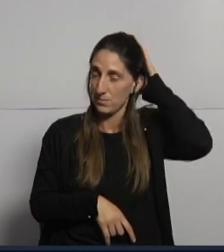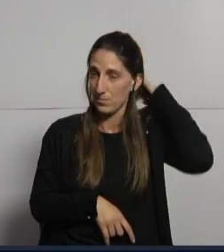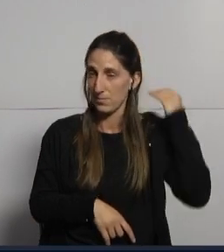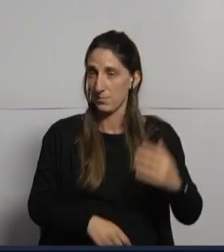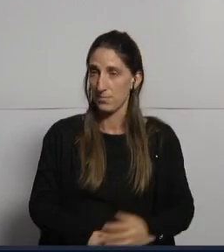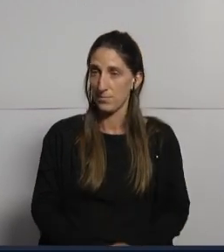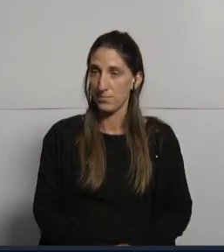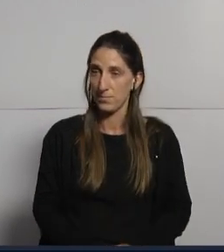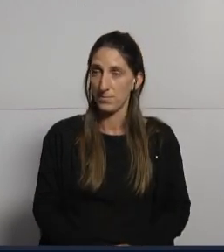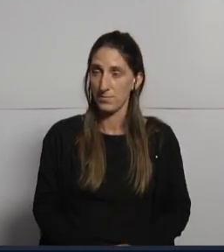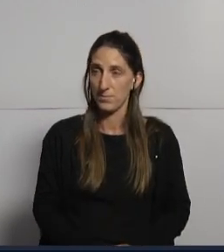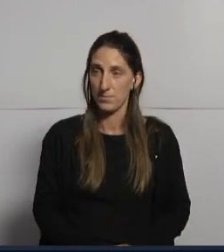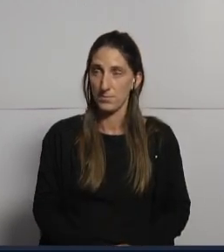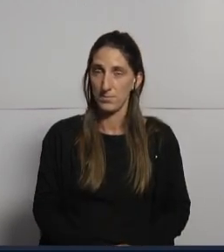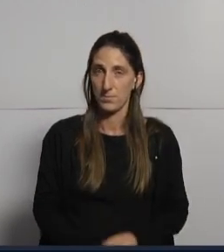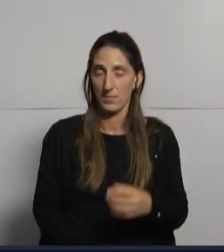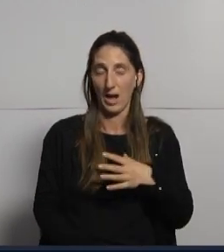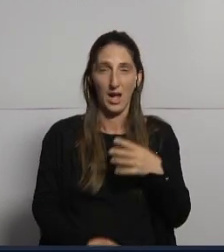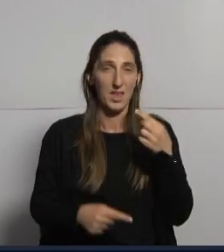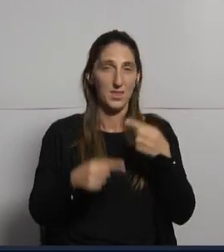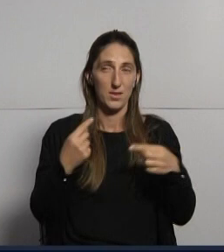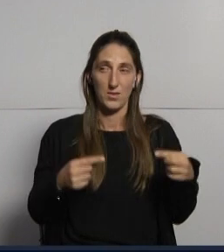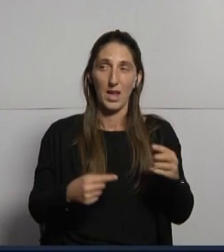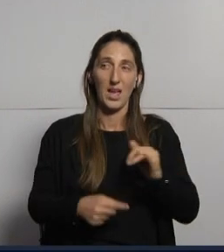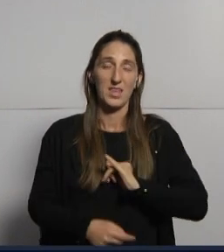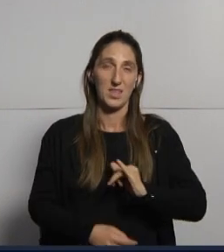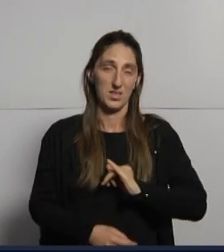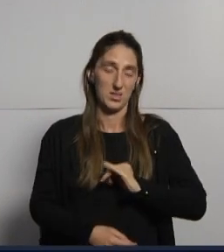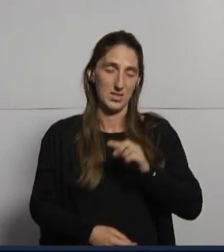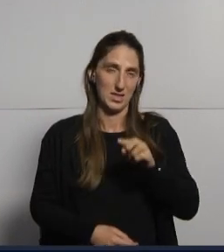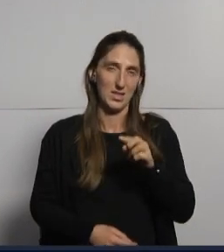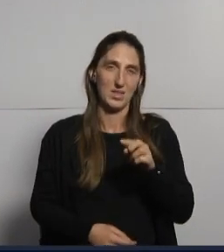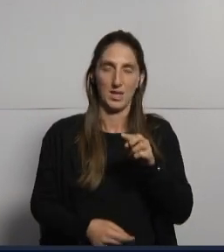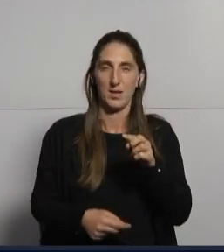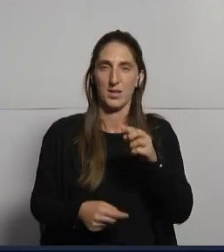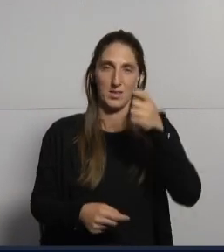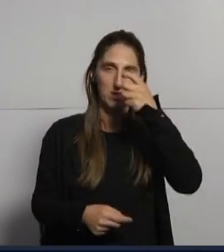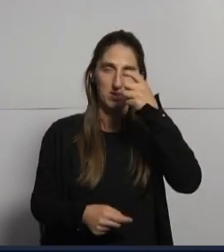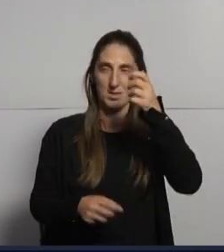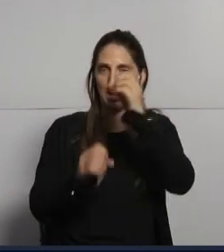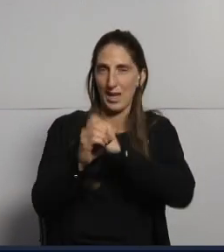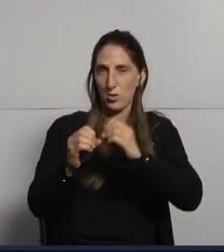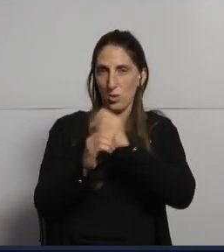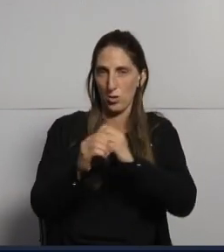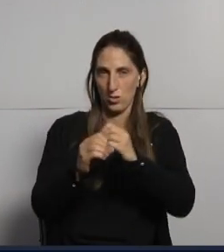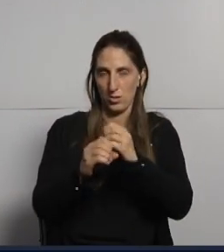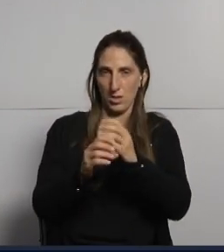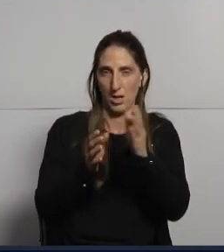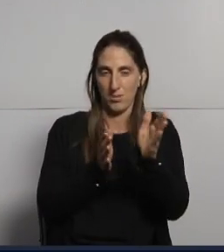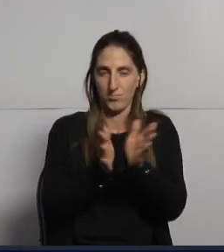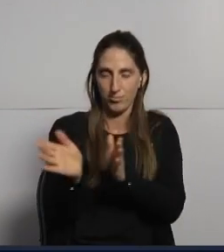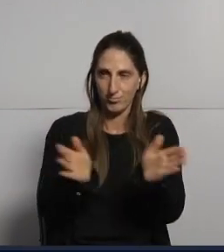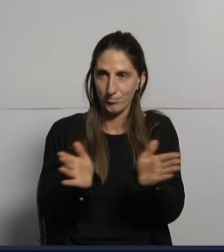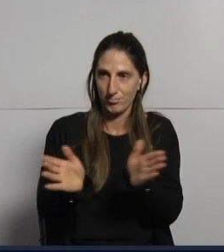¿Sí? Entonces, tengo distintas entidades. Esto es tecnología de grafos. Se modelaron vértices y aristas, donde